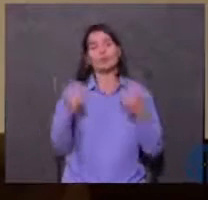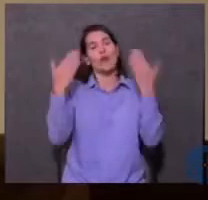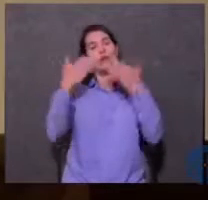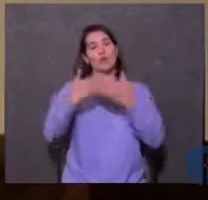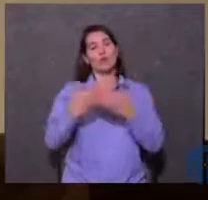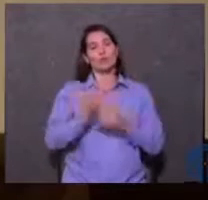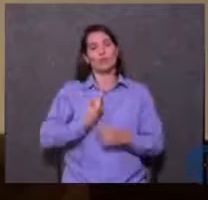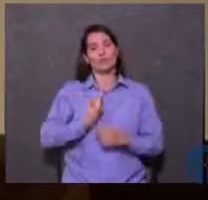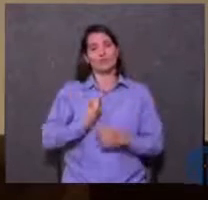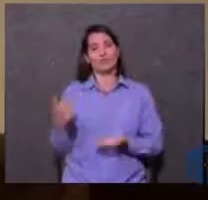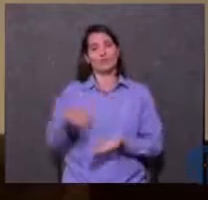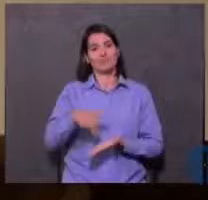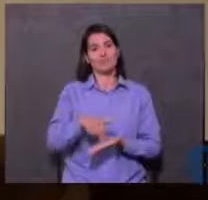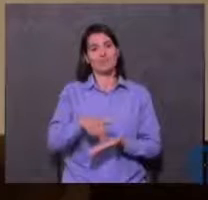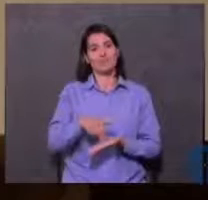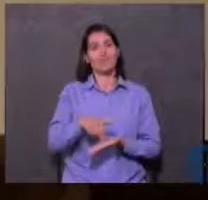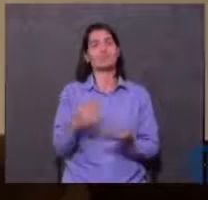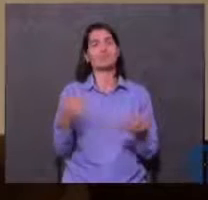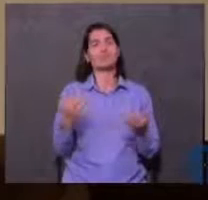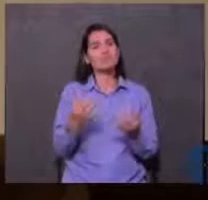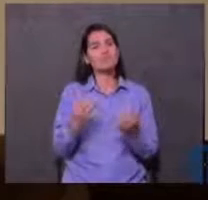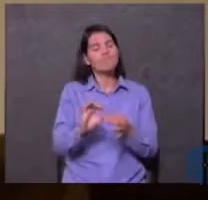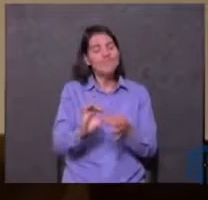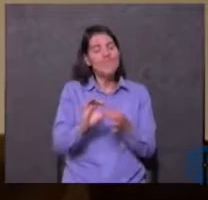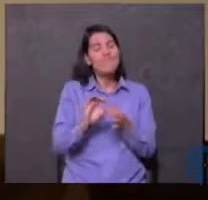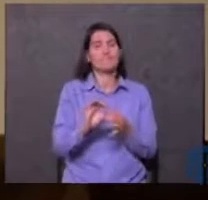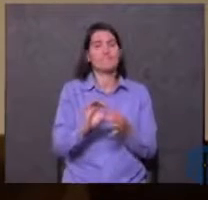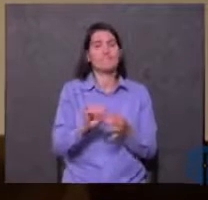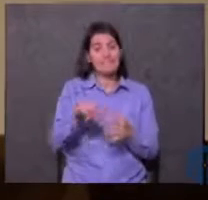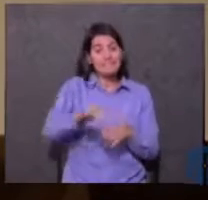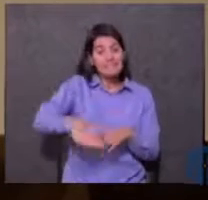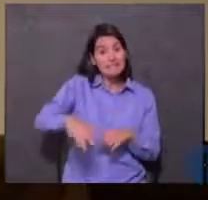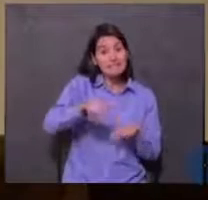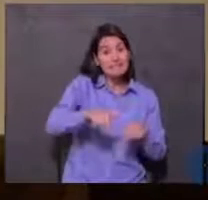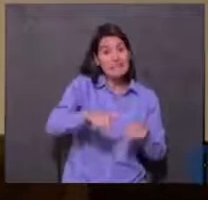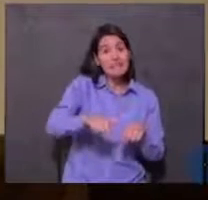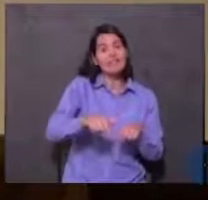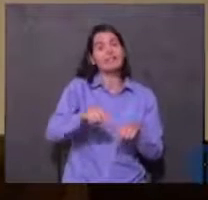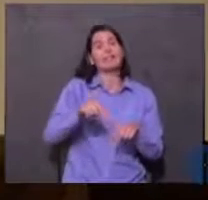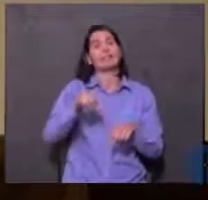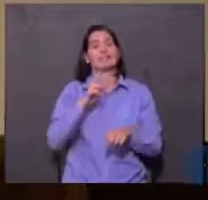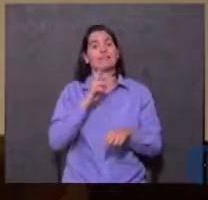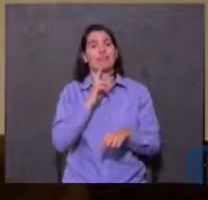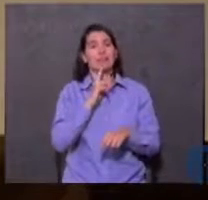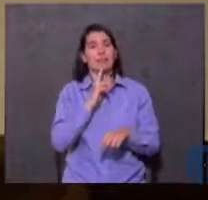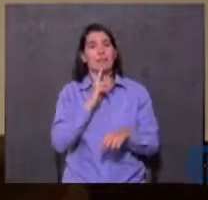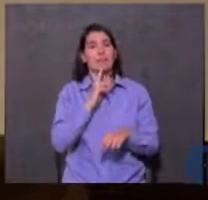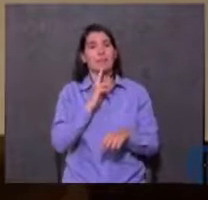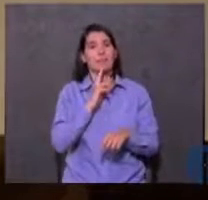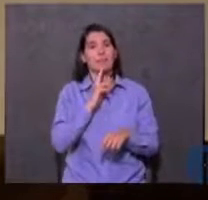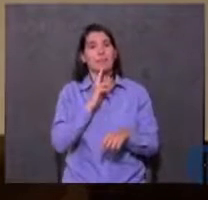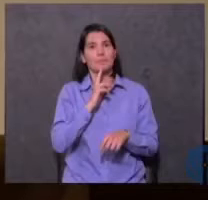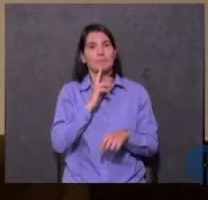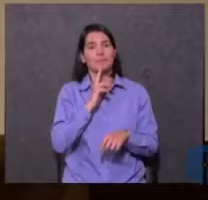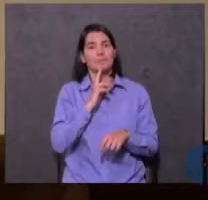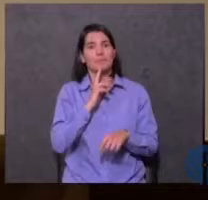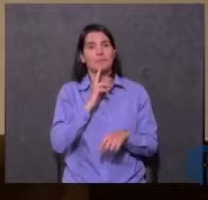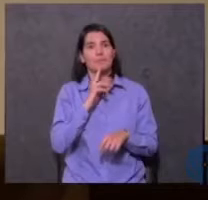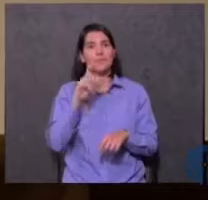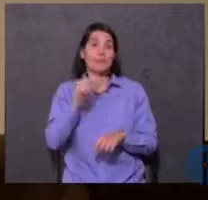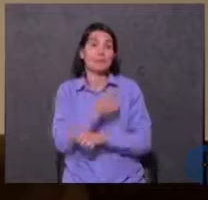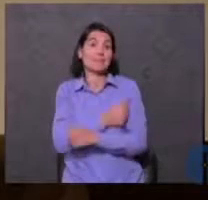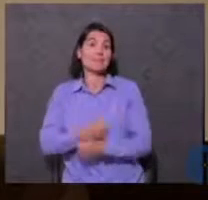Existe unha relación estreita entre este lugar santo e a parroquia Santuario de Fátima que se encontra na miña